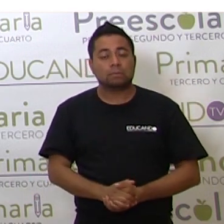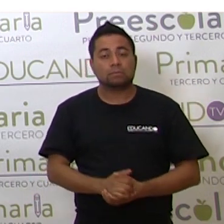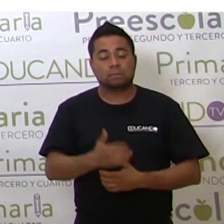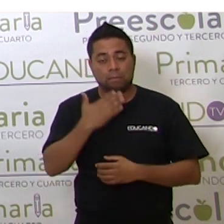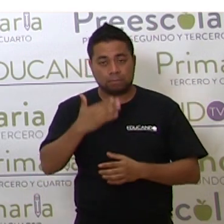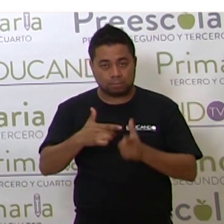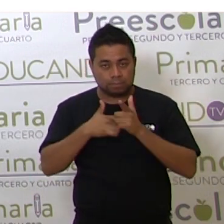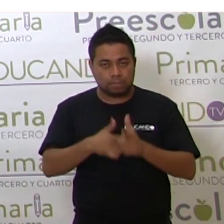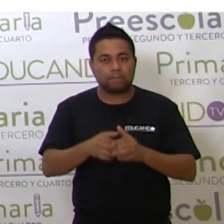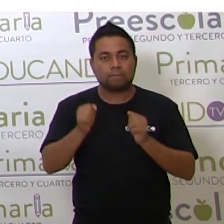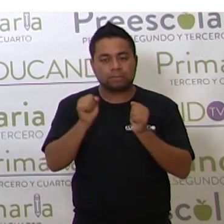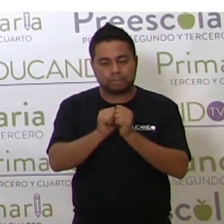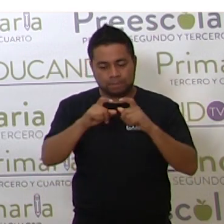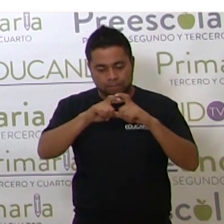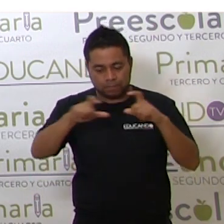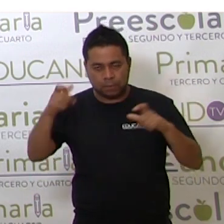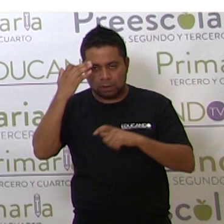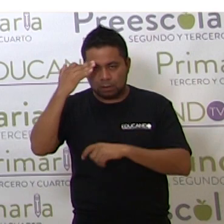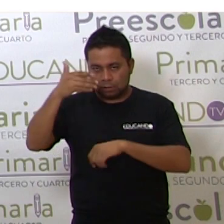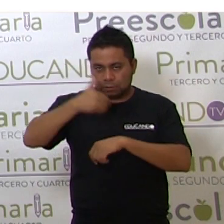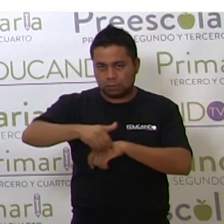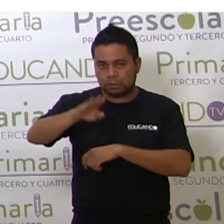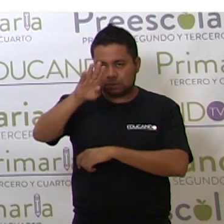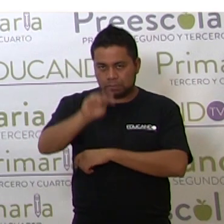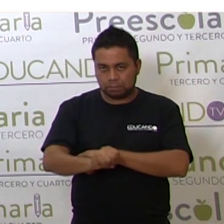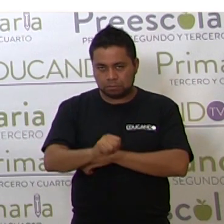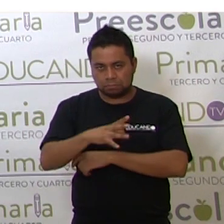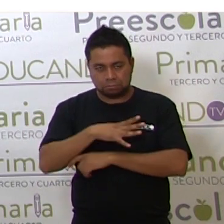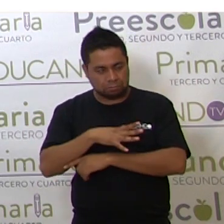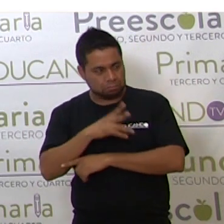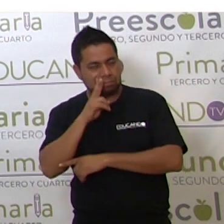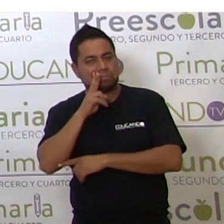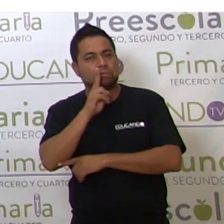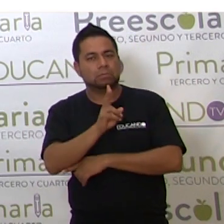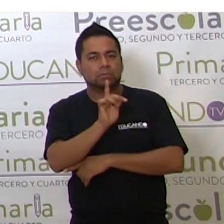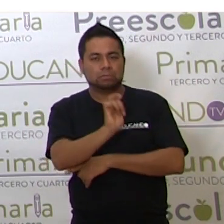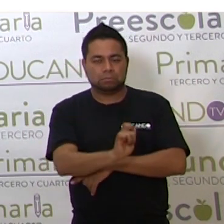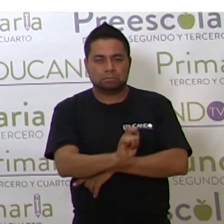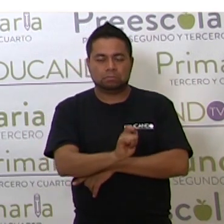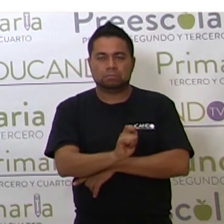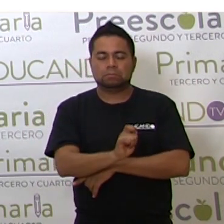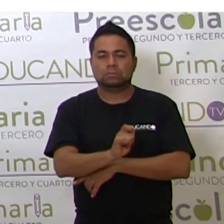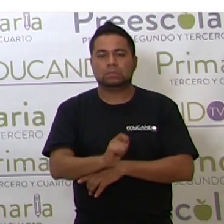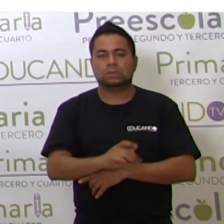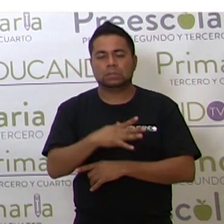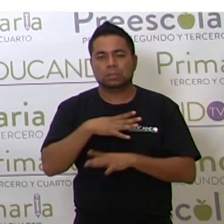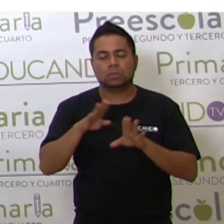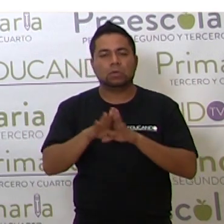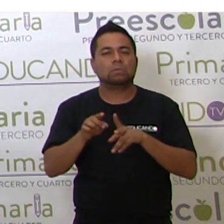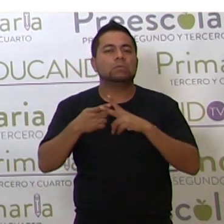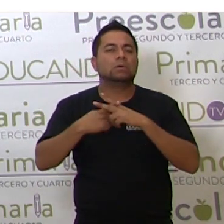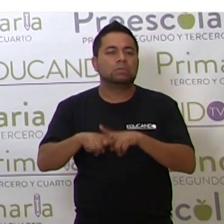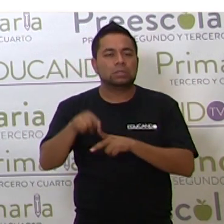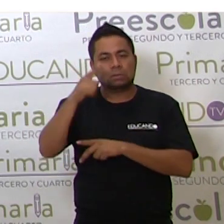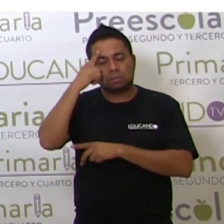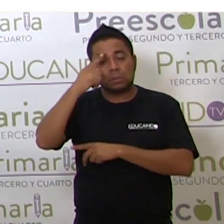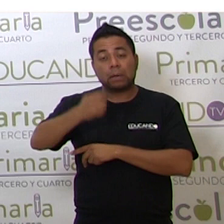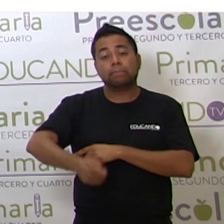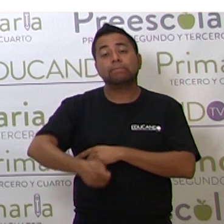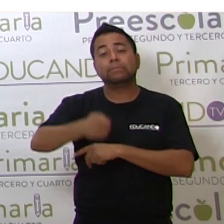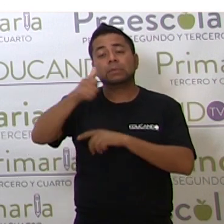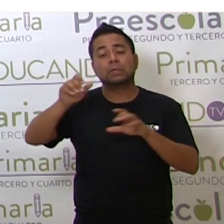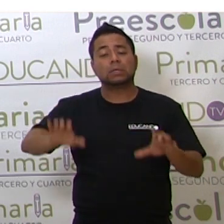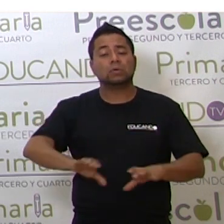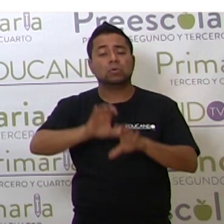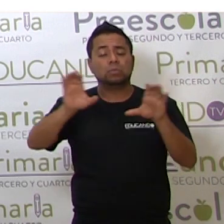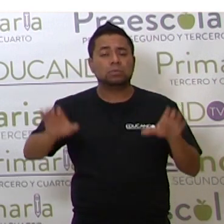con la línea del tiempo número 9 la imagen en donde vamos a ver el surgimiento de la primera computadora